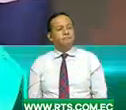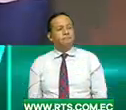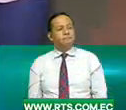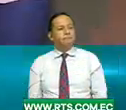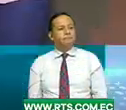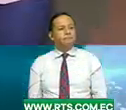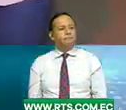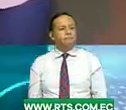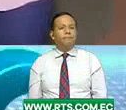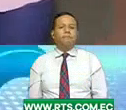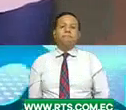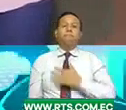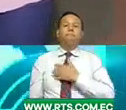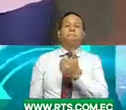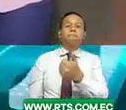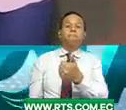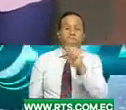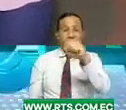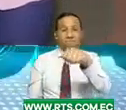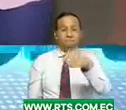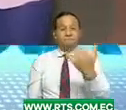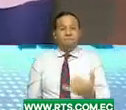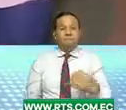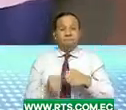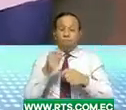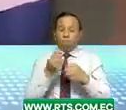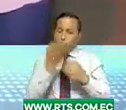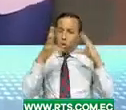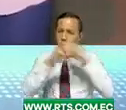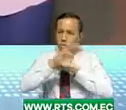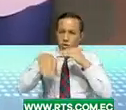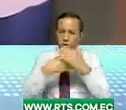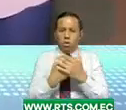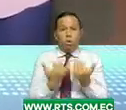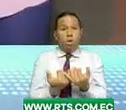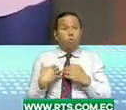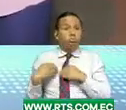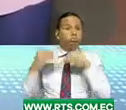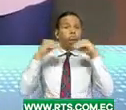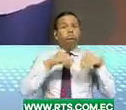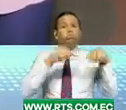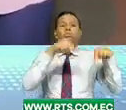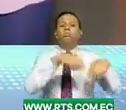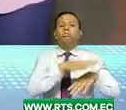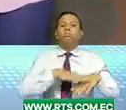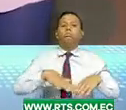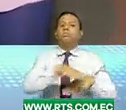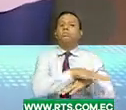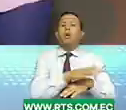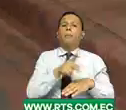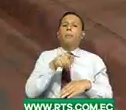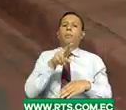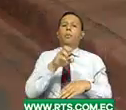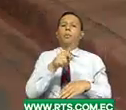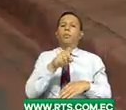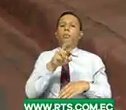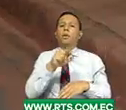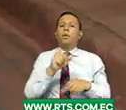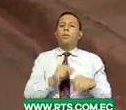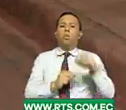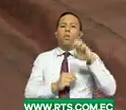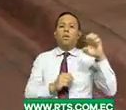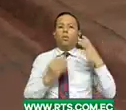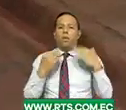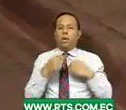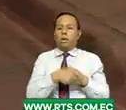Hola, ¿qué tal, Ana y queridos televidentes? Muy buenas noches. Nosotros nos hemos trasladado hasta el distrito Nueva Prosperina, al noroeste de Guayaquil. Específicamente me encuentro